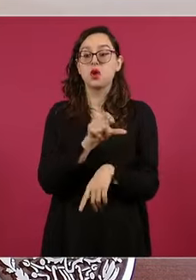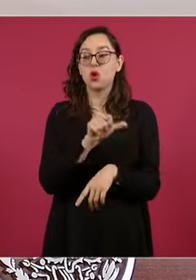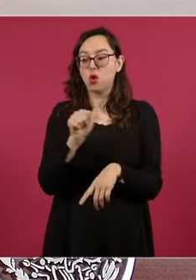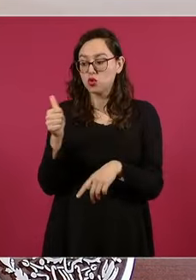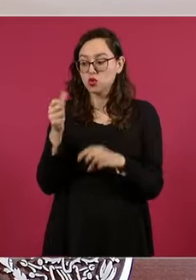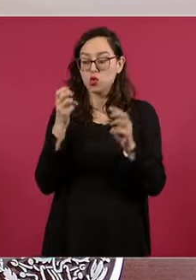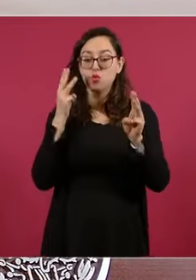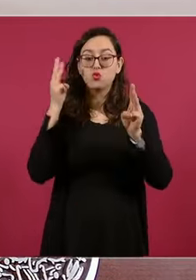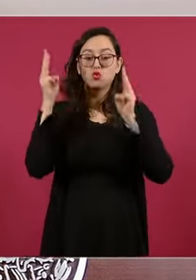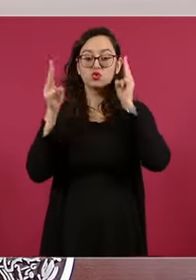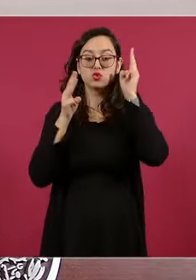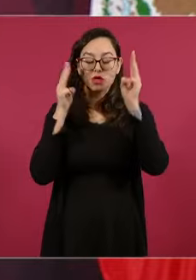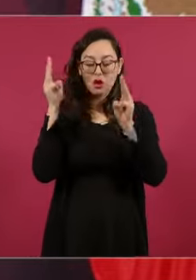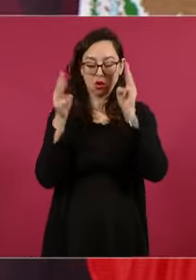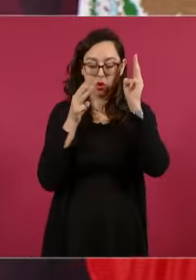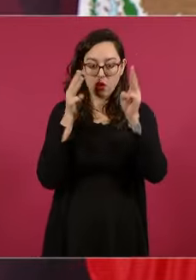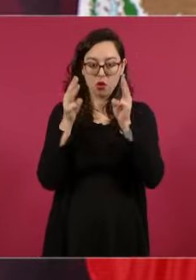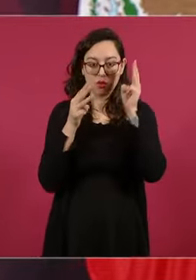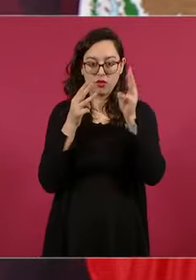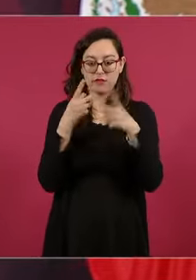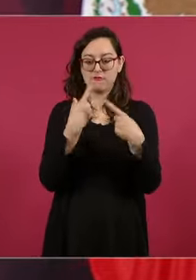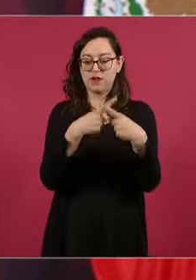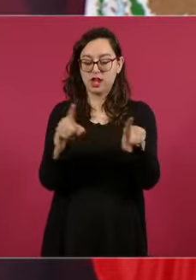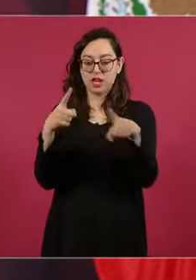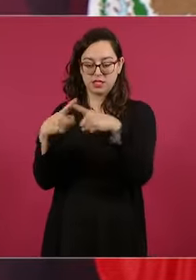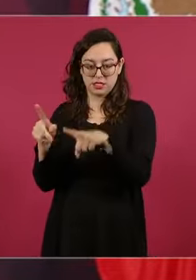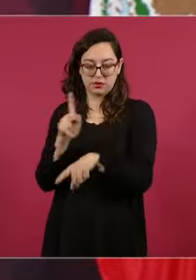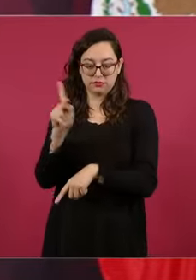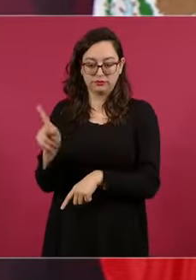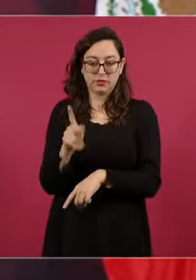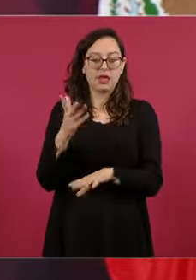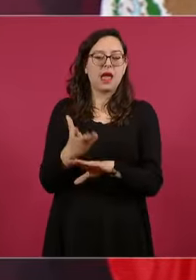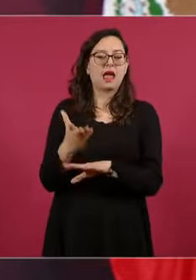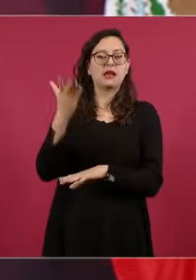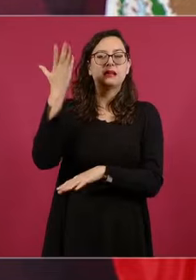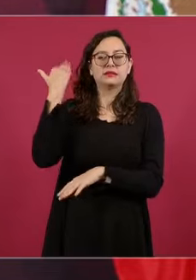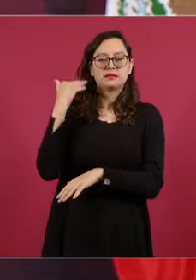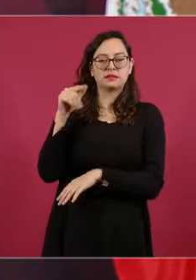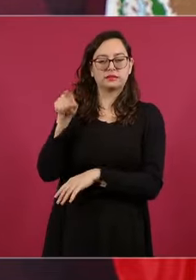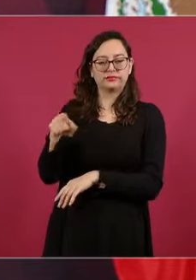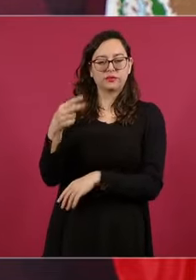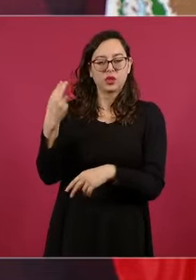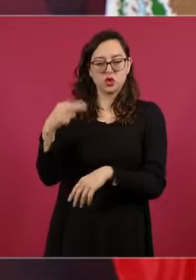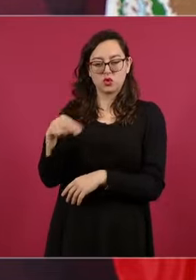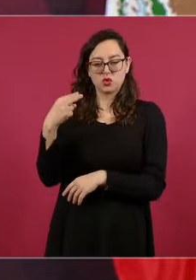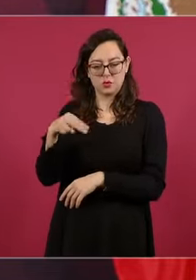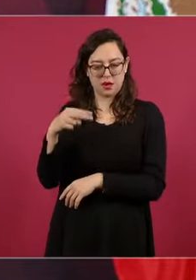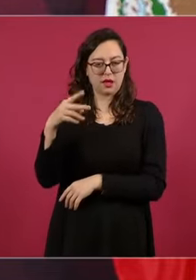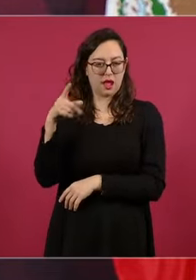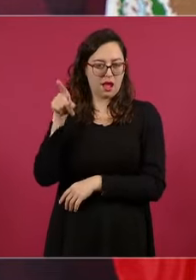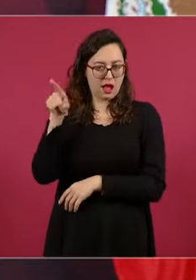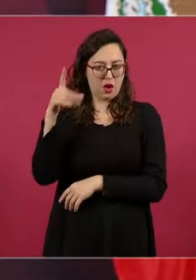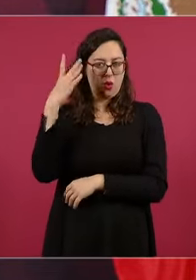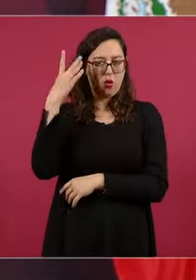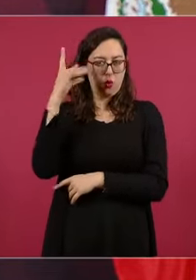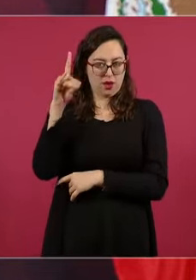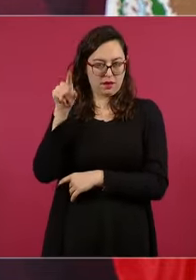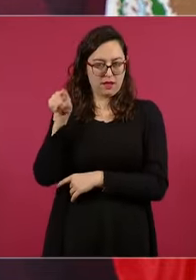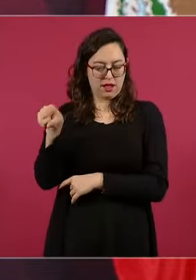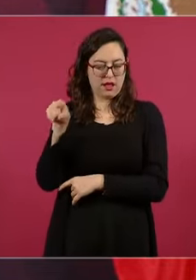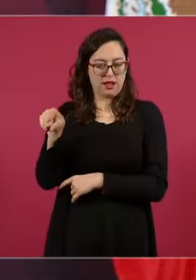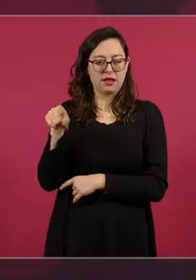antes se conocía como el Palacio de Cortés, en Cuernavaca. Les